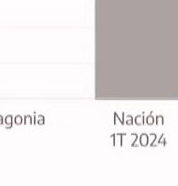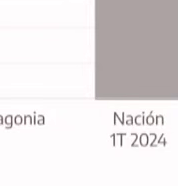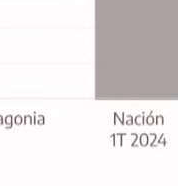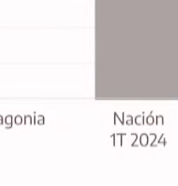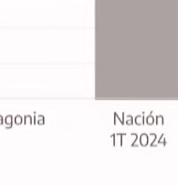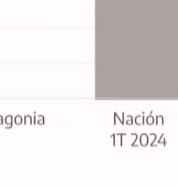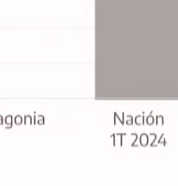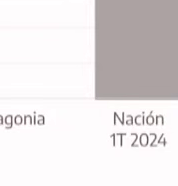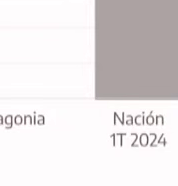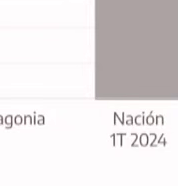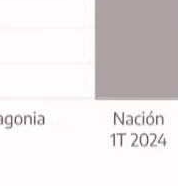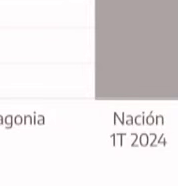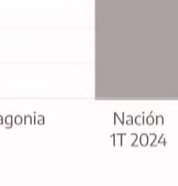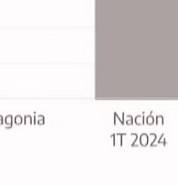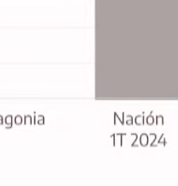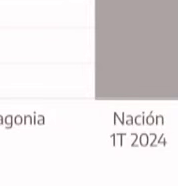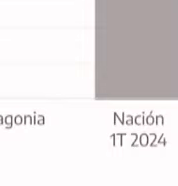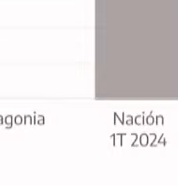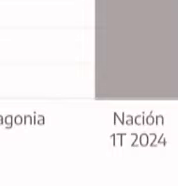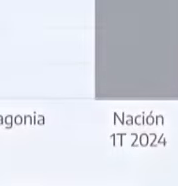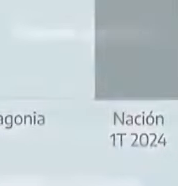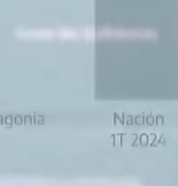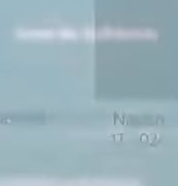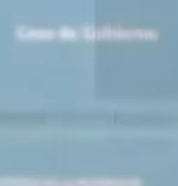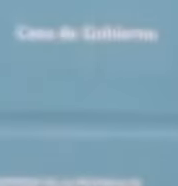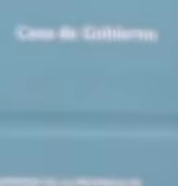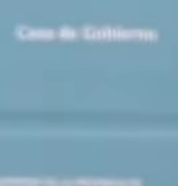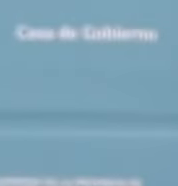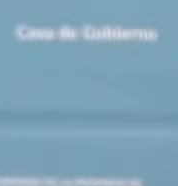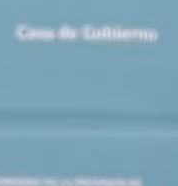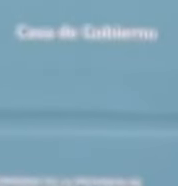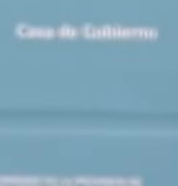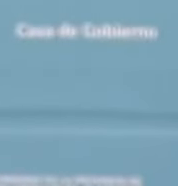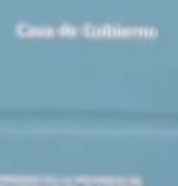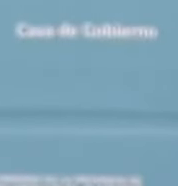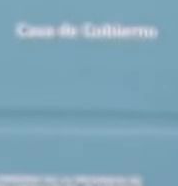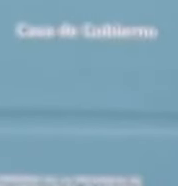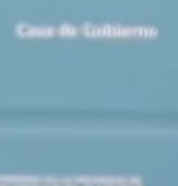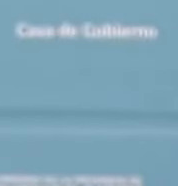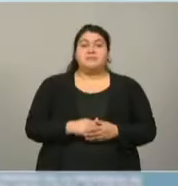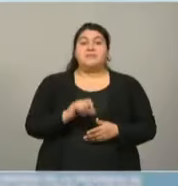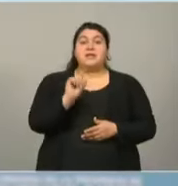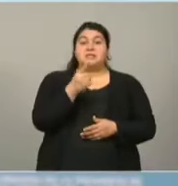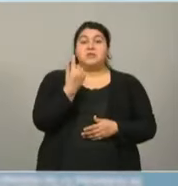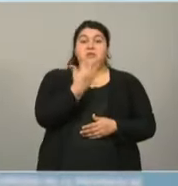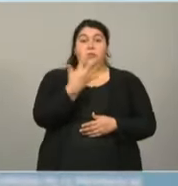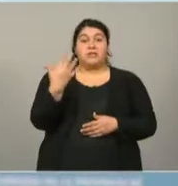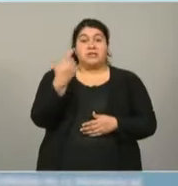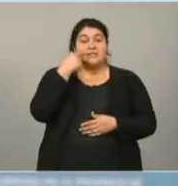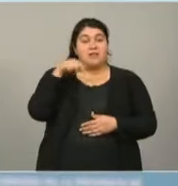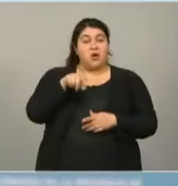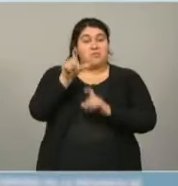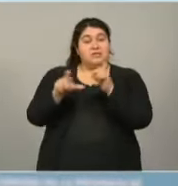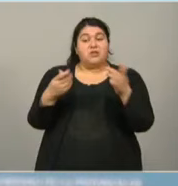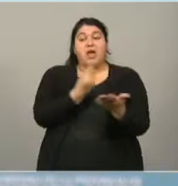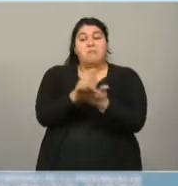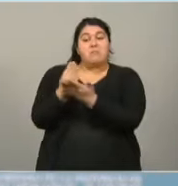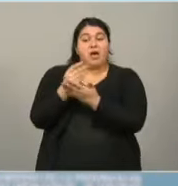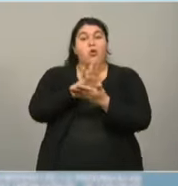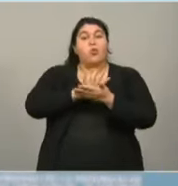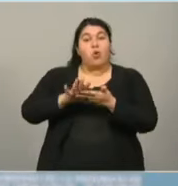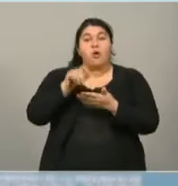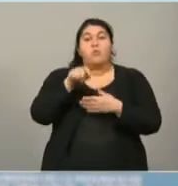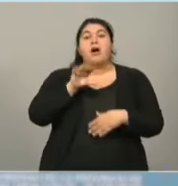se explican por la provincia de Buenos Aires 155000 empleados nuevos en en la